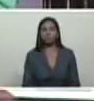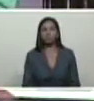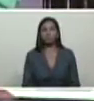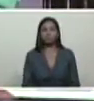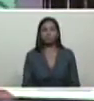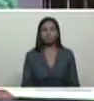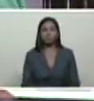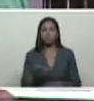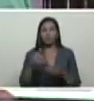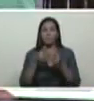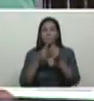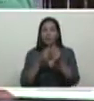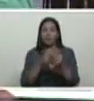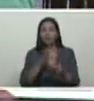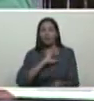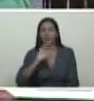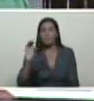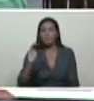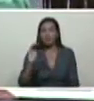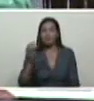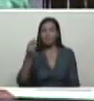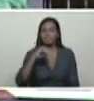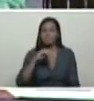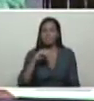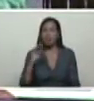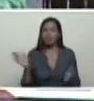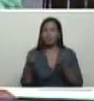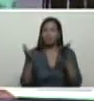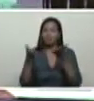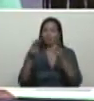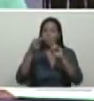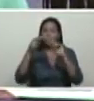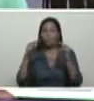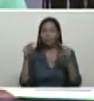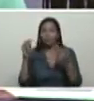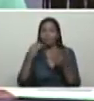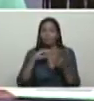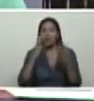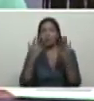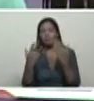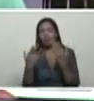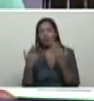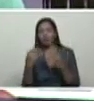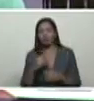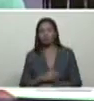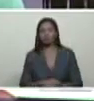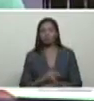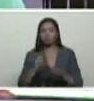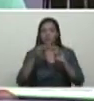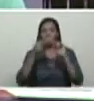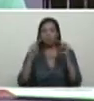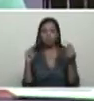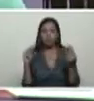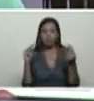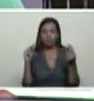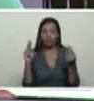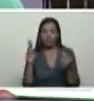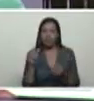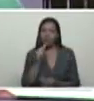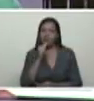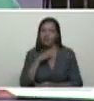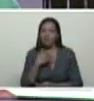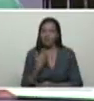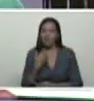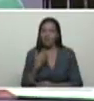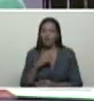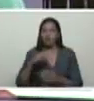Al mando de la patria, con las riendas de nuestra patria en las manos, en paz. ¿Quién quiere guerra?